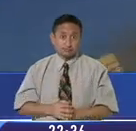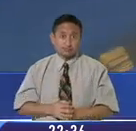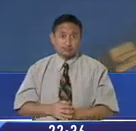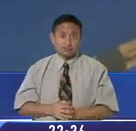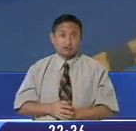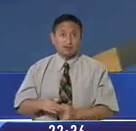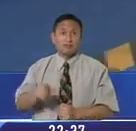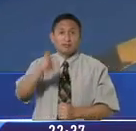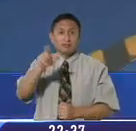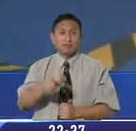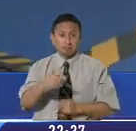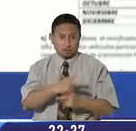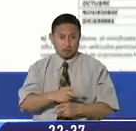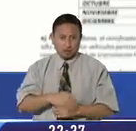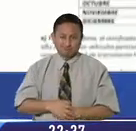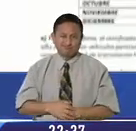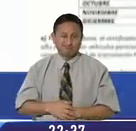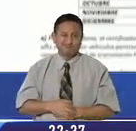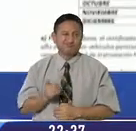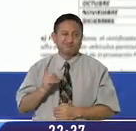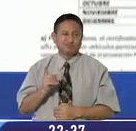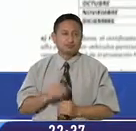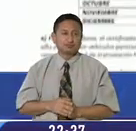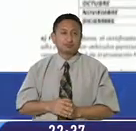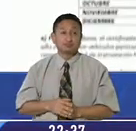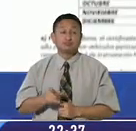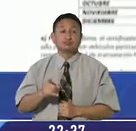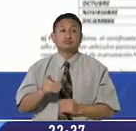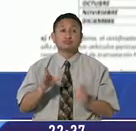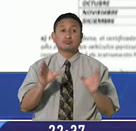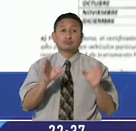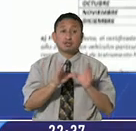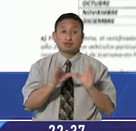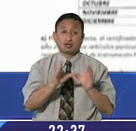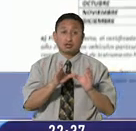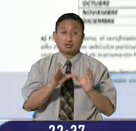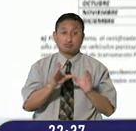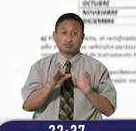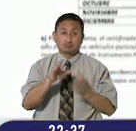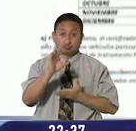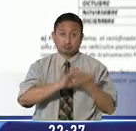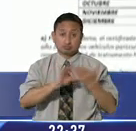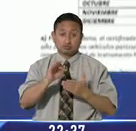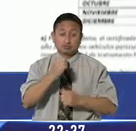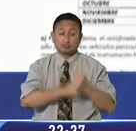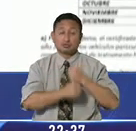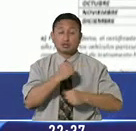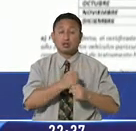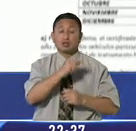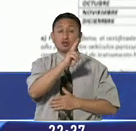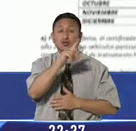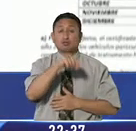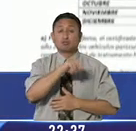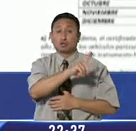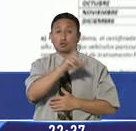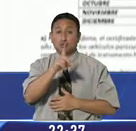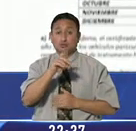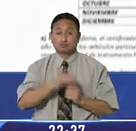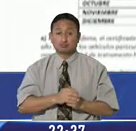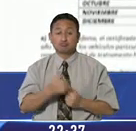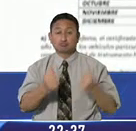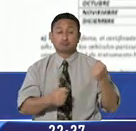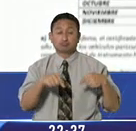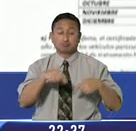no convencieron a los concejales. El certificado de aprobación de la revisión técnica vehicular correspondiente al año 2021 de los